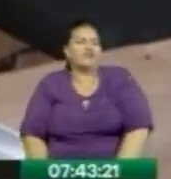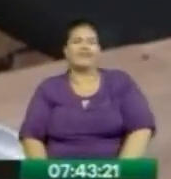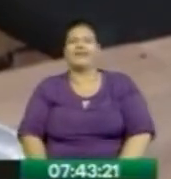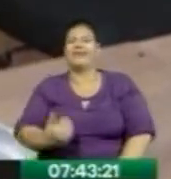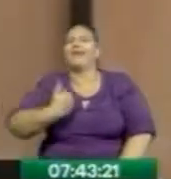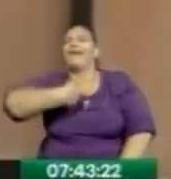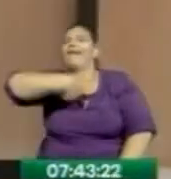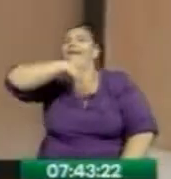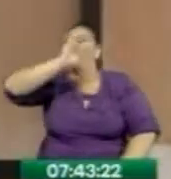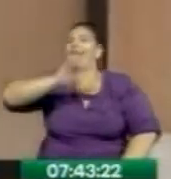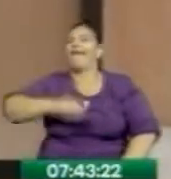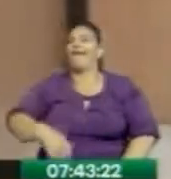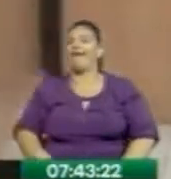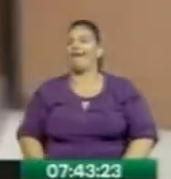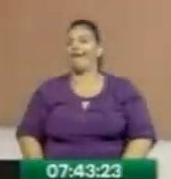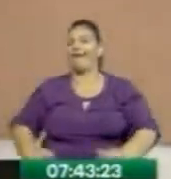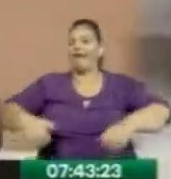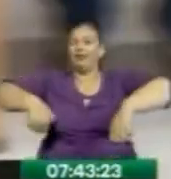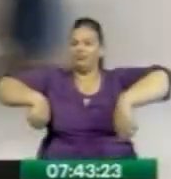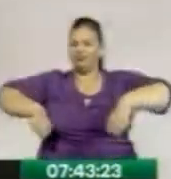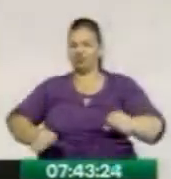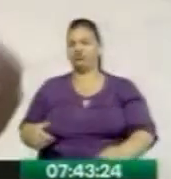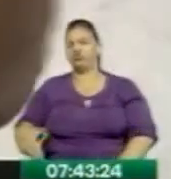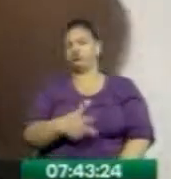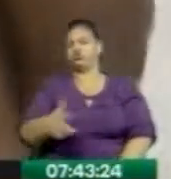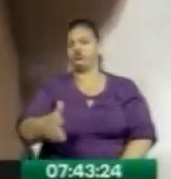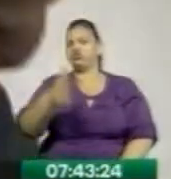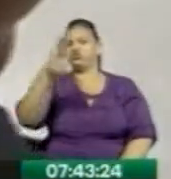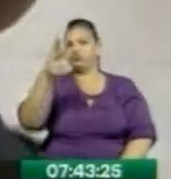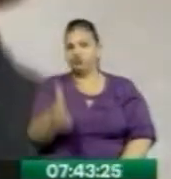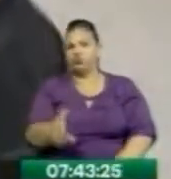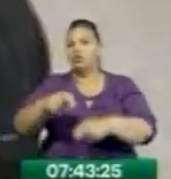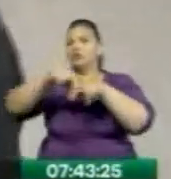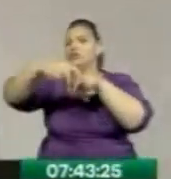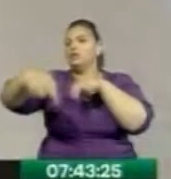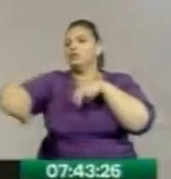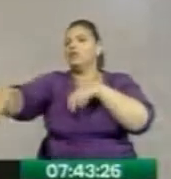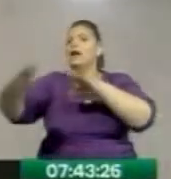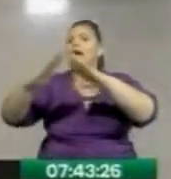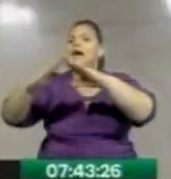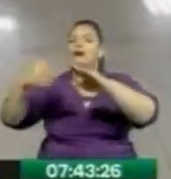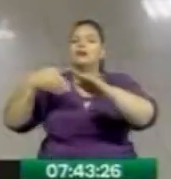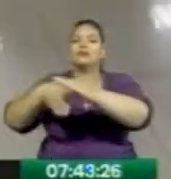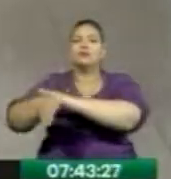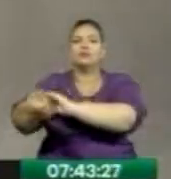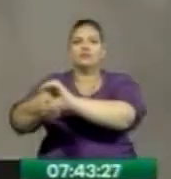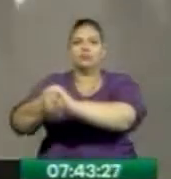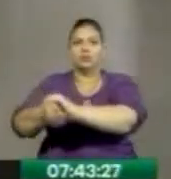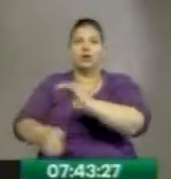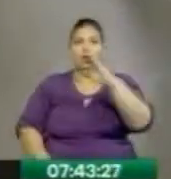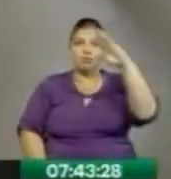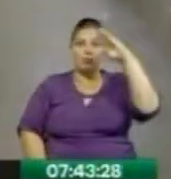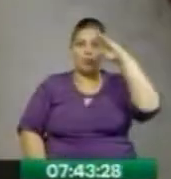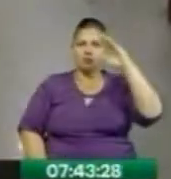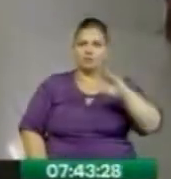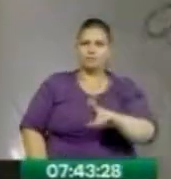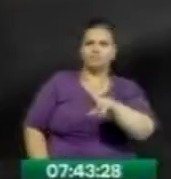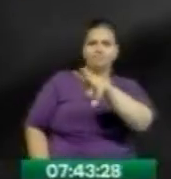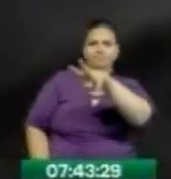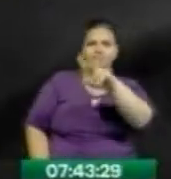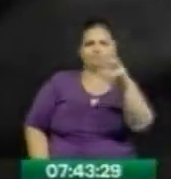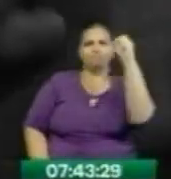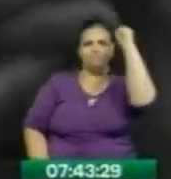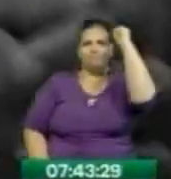la policía. El sujeto intentó refugiarse en su domicilio, sin embargo, los agentes lograron capturarlo.